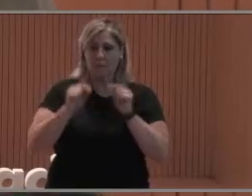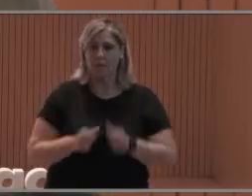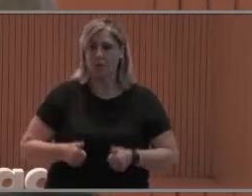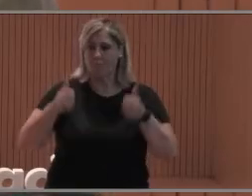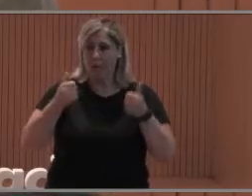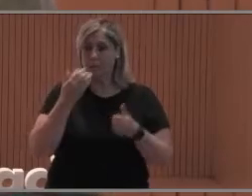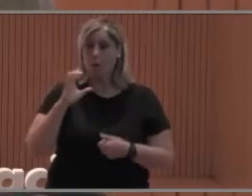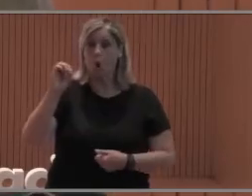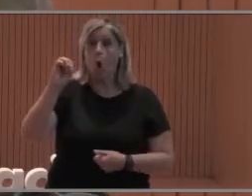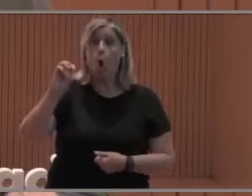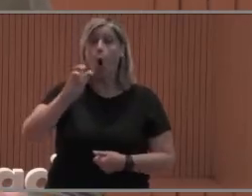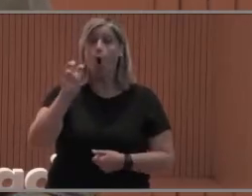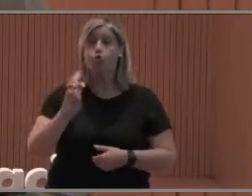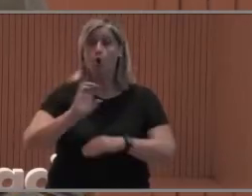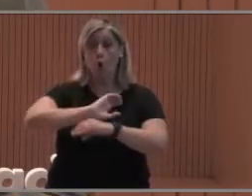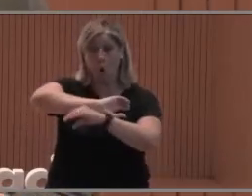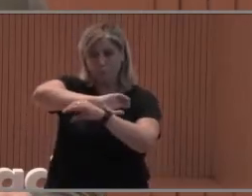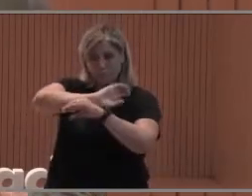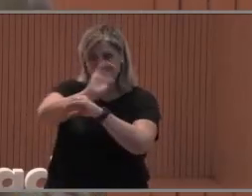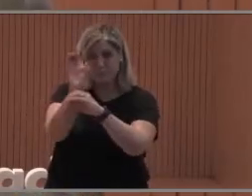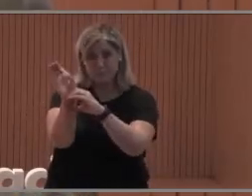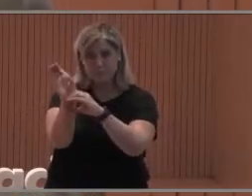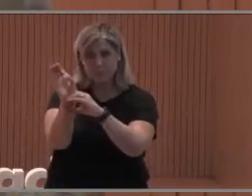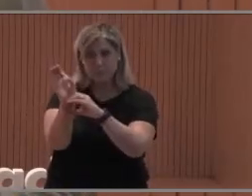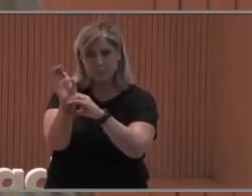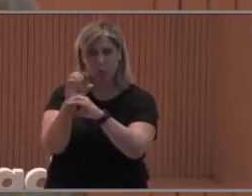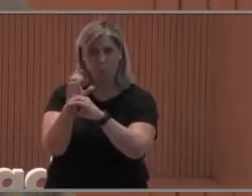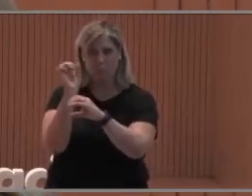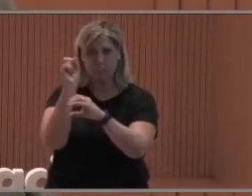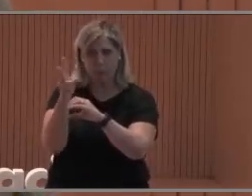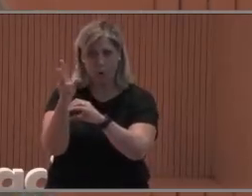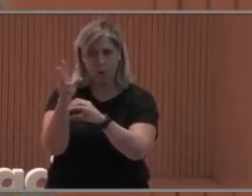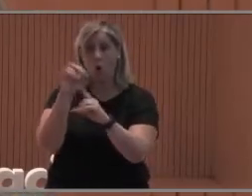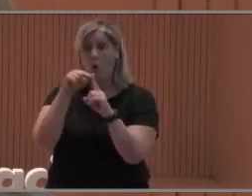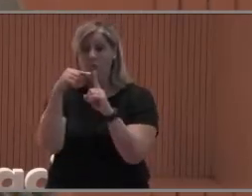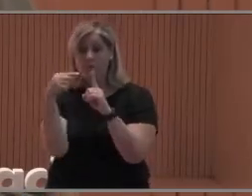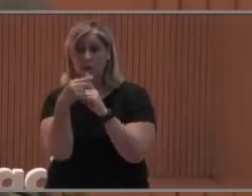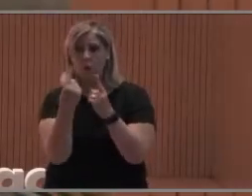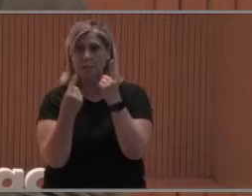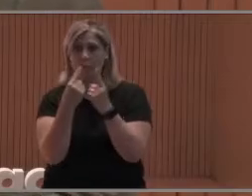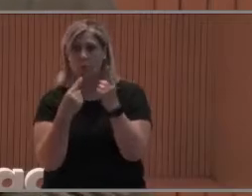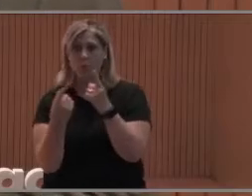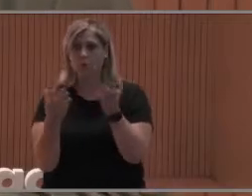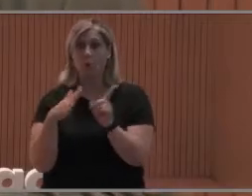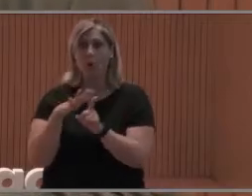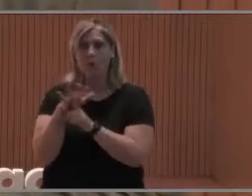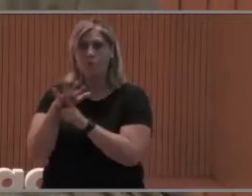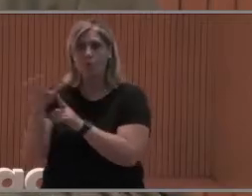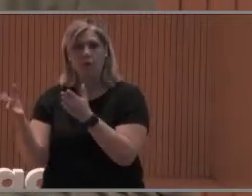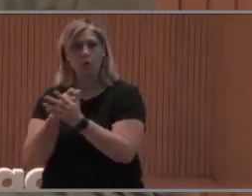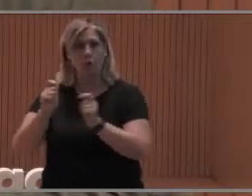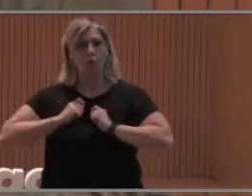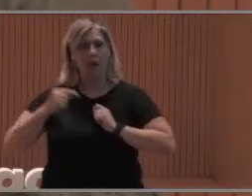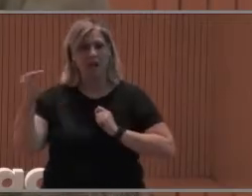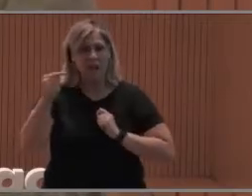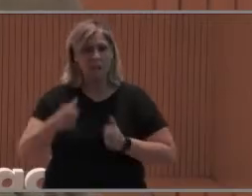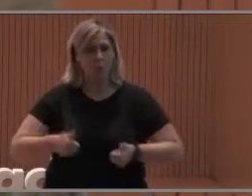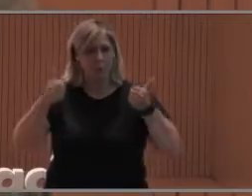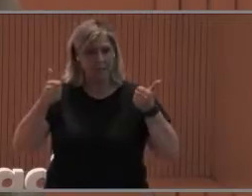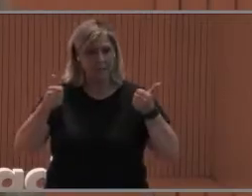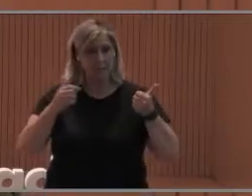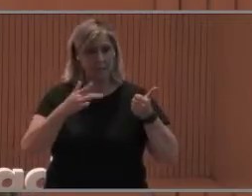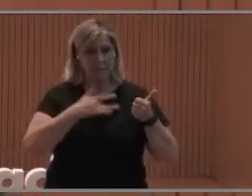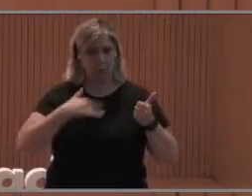el ozono troposférico. ¿Qué es lo que ocurre? Que hay factores sinérgicos que actúan todos negativamente frente a la salud. Por